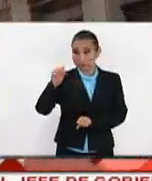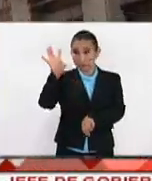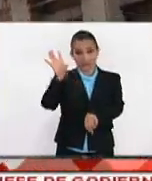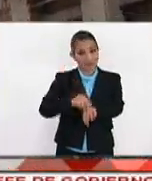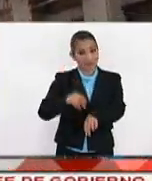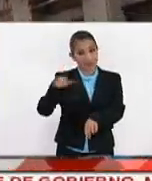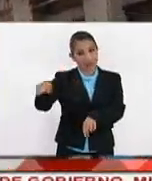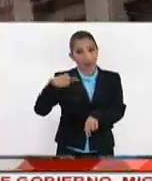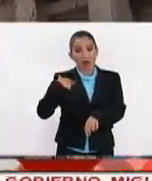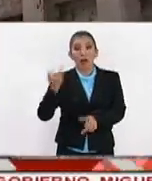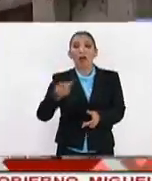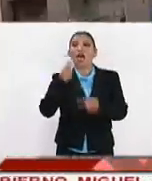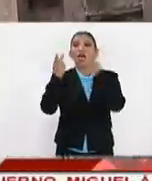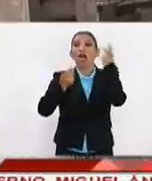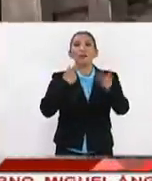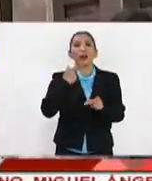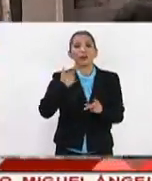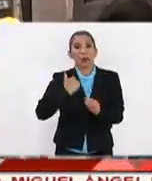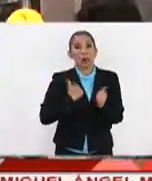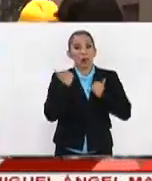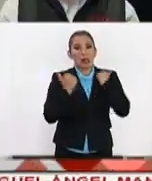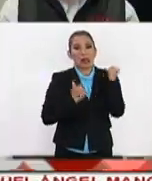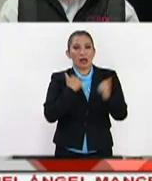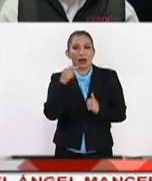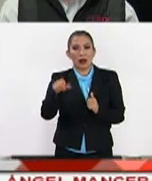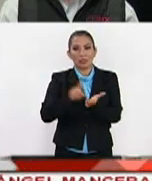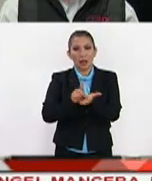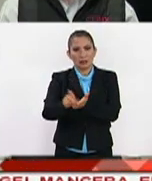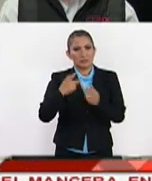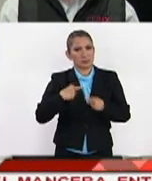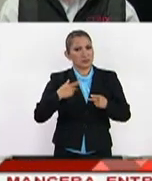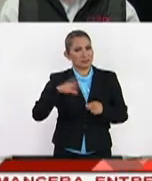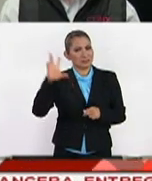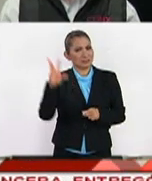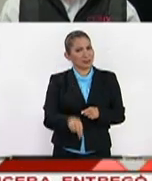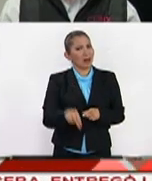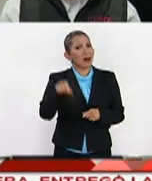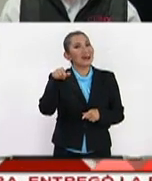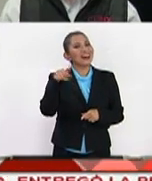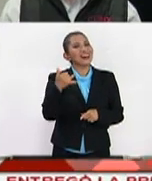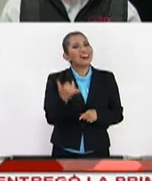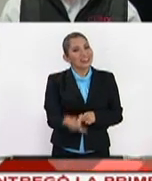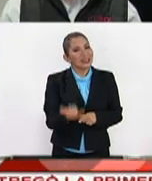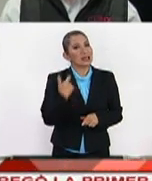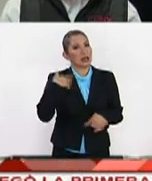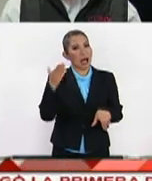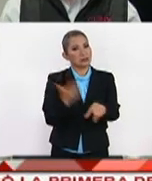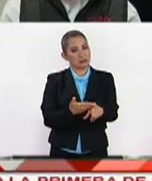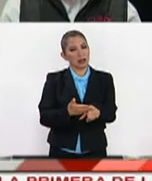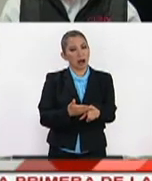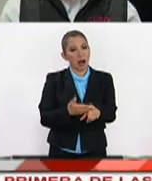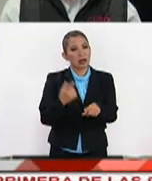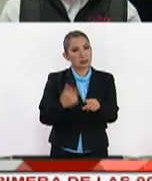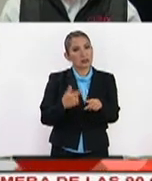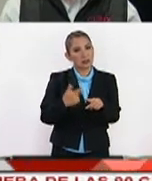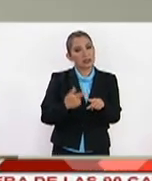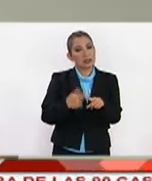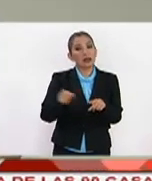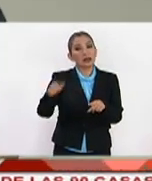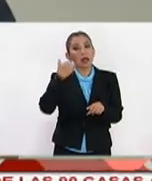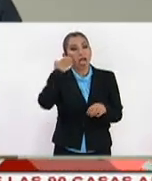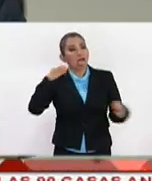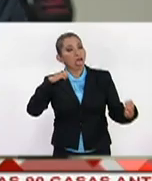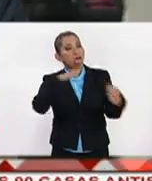permitirá que se politice esta situación y que se abuse de los derechos de los ciudadanos y que se castigará a quienes